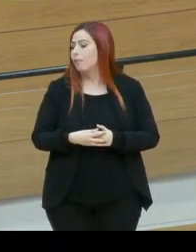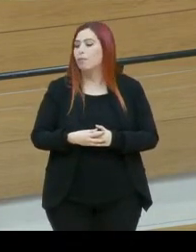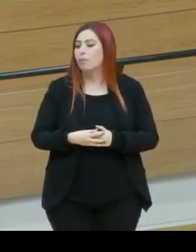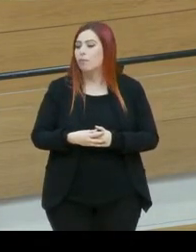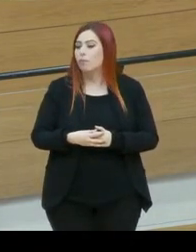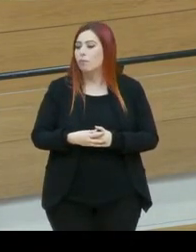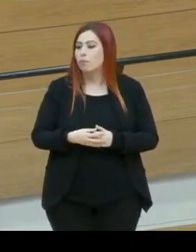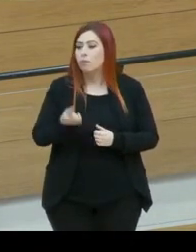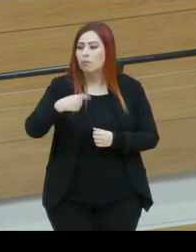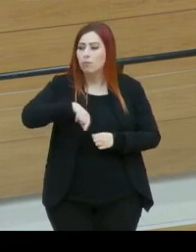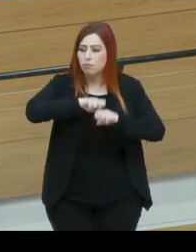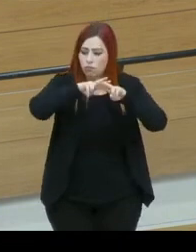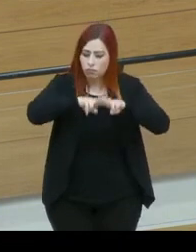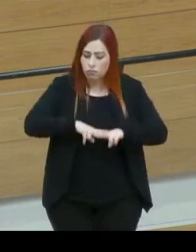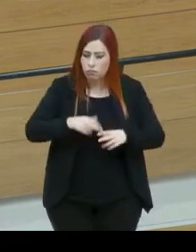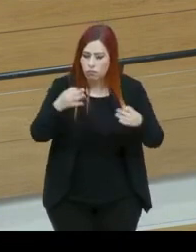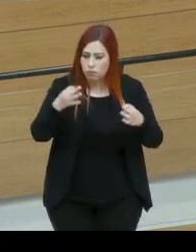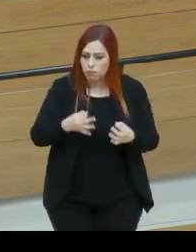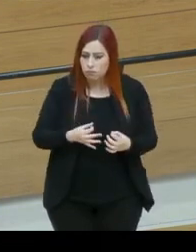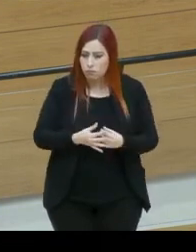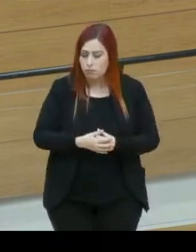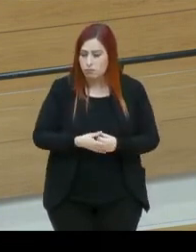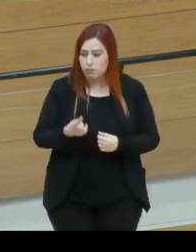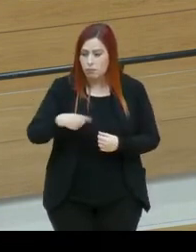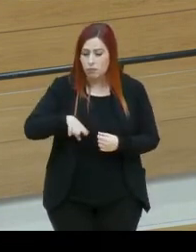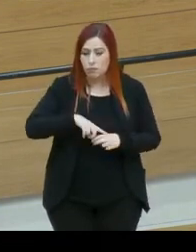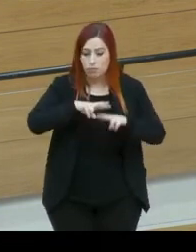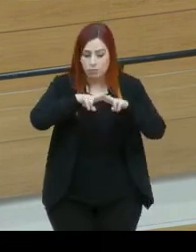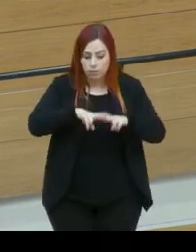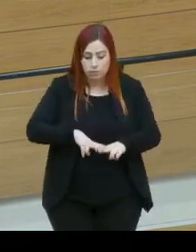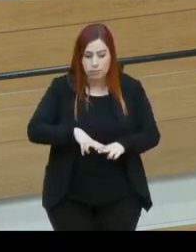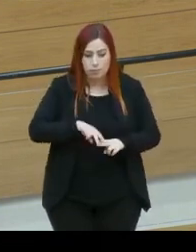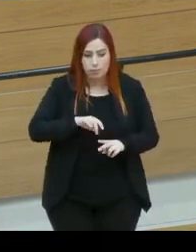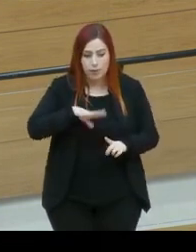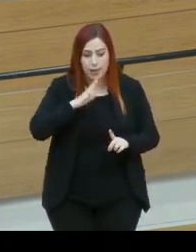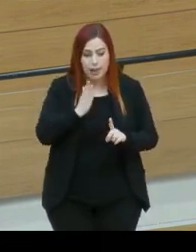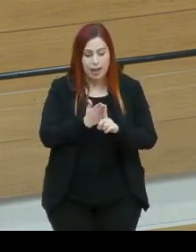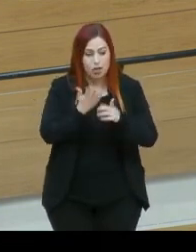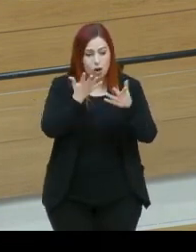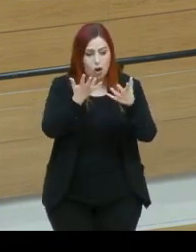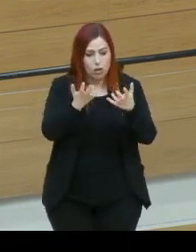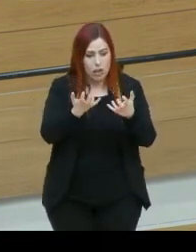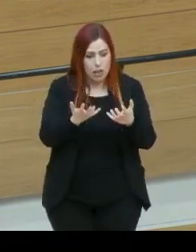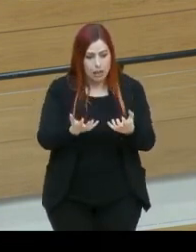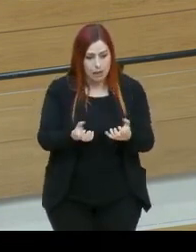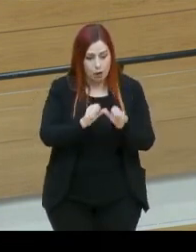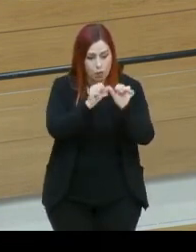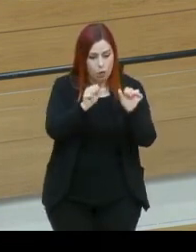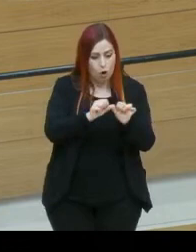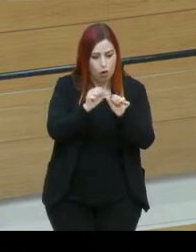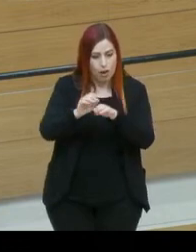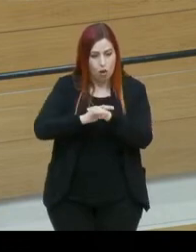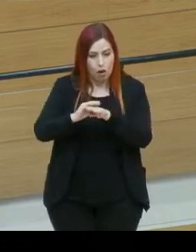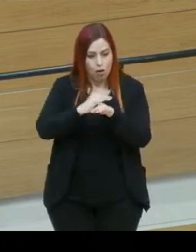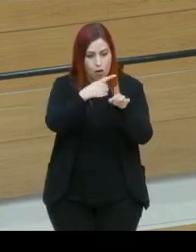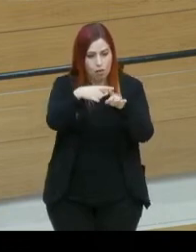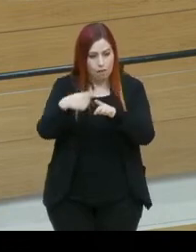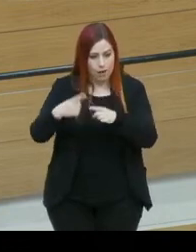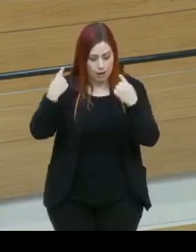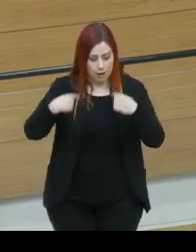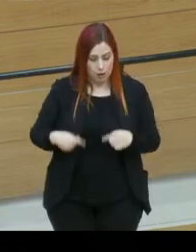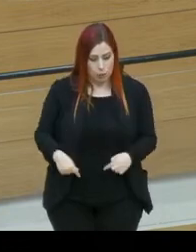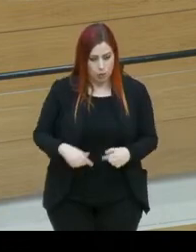¿Y qué investigamos nosotras? Pues nosotras estudiamos el daño oxidativo que producen diferentes modelos de alcoholización en nuestro